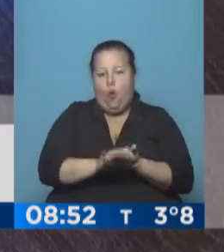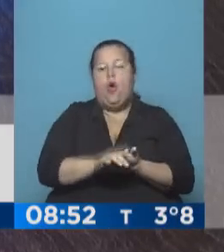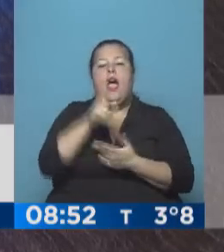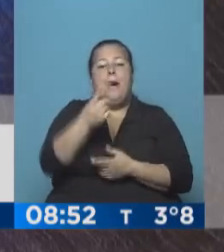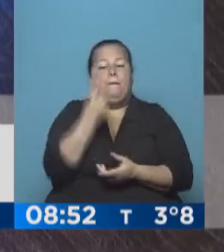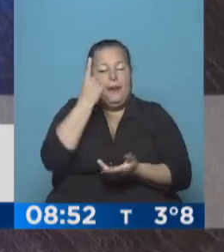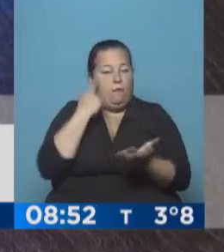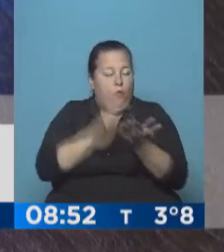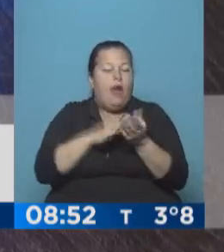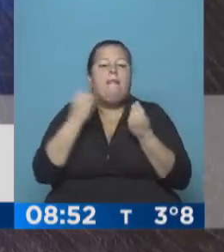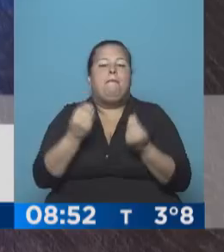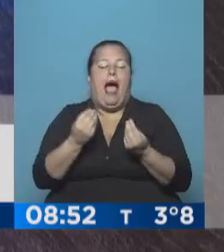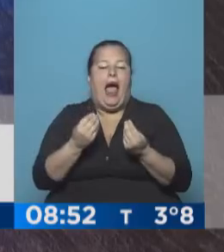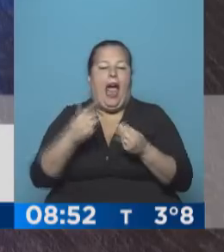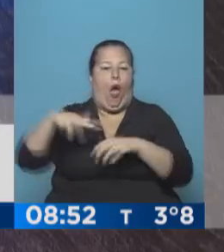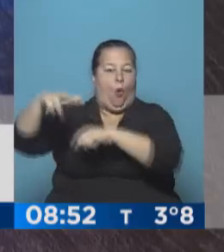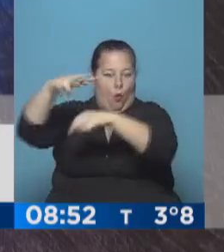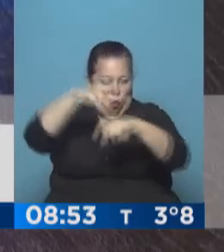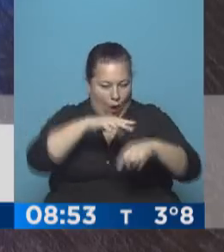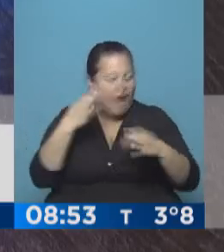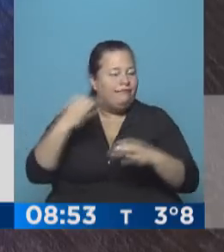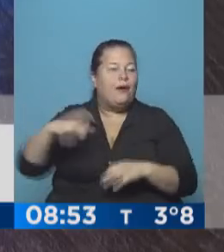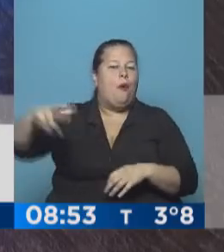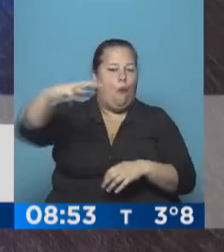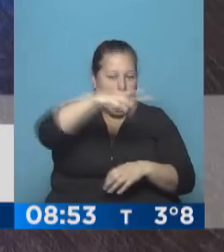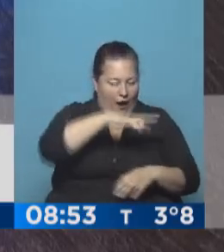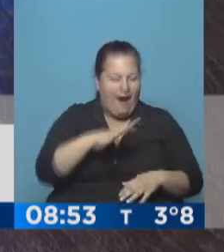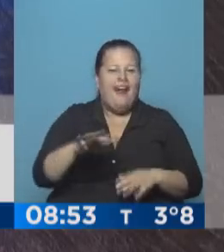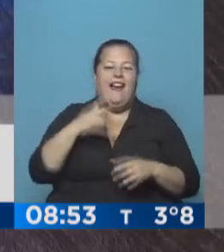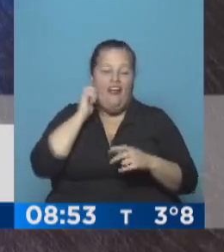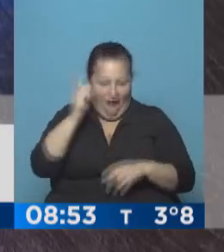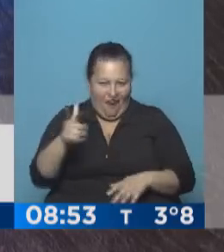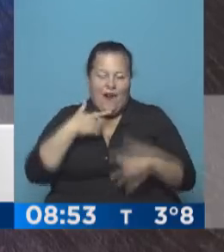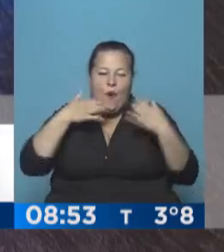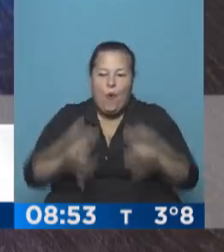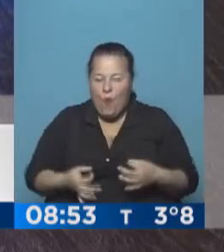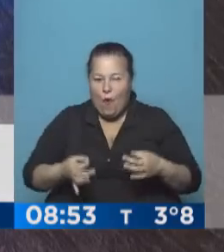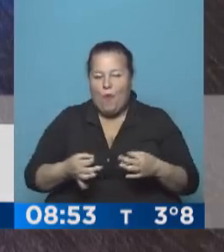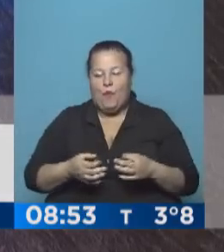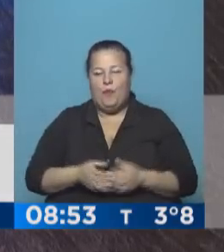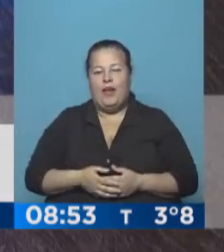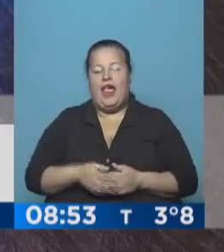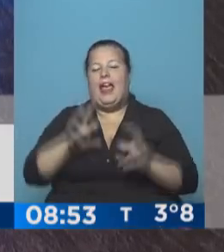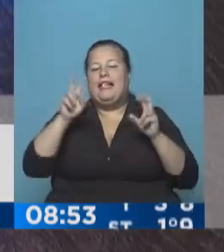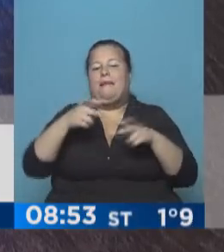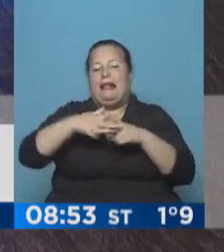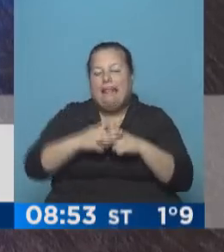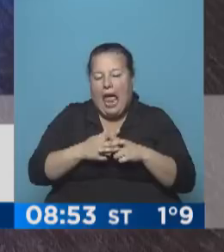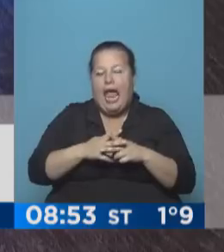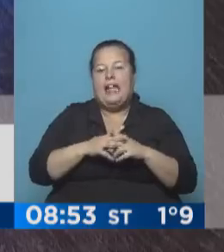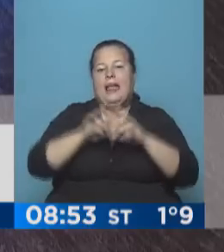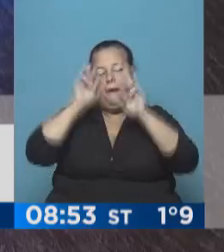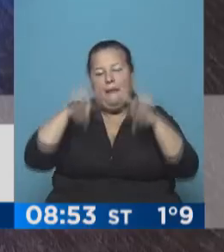prototipo que lo que tenías que lograr era que volara la idea era que volara complimentar digamos las las cuestiones técnicas y